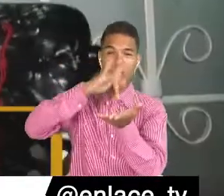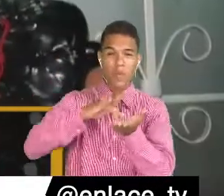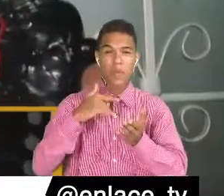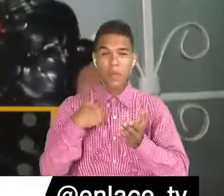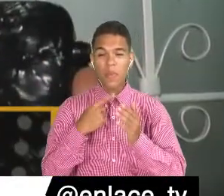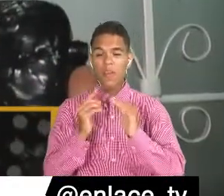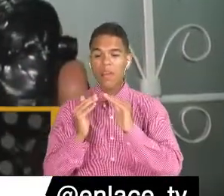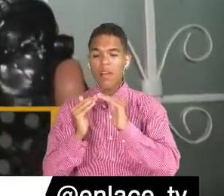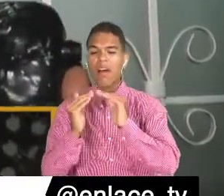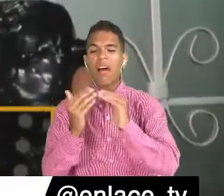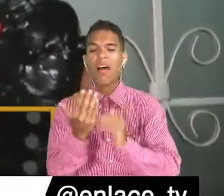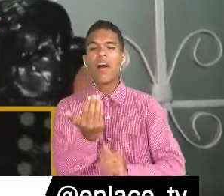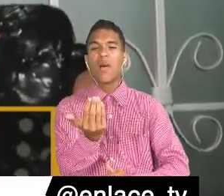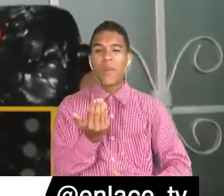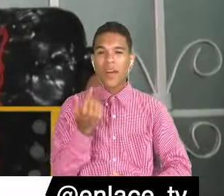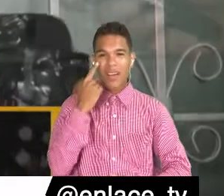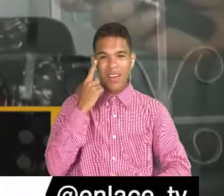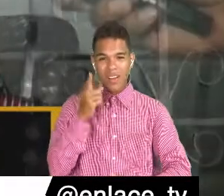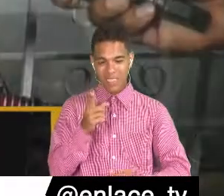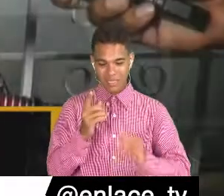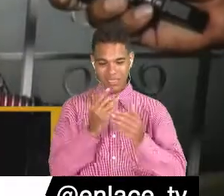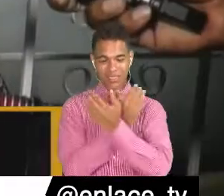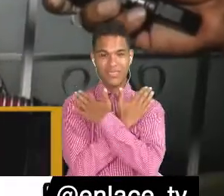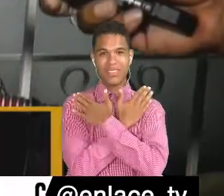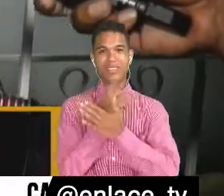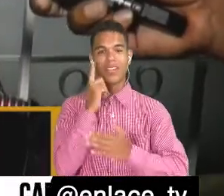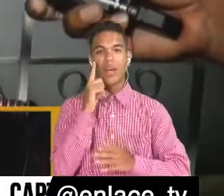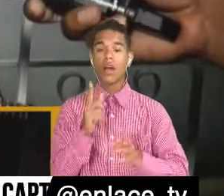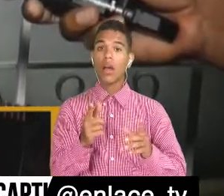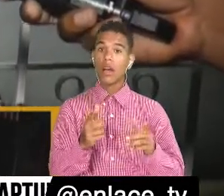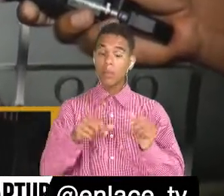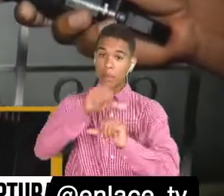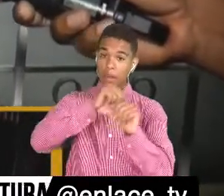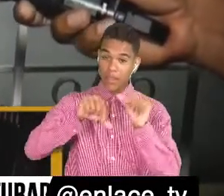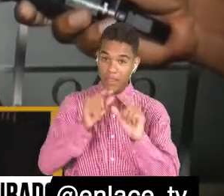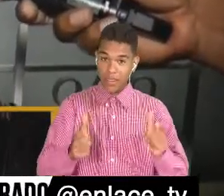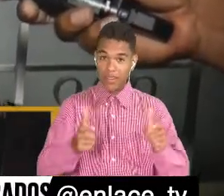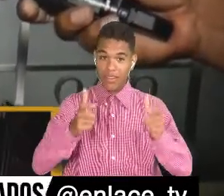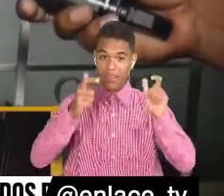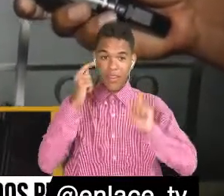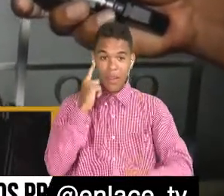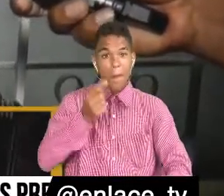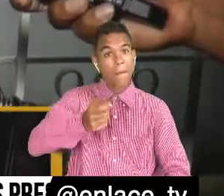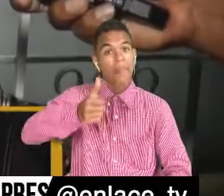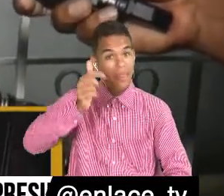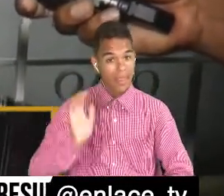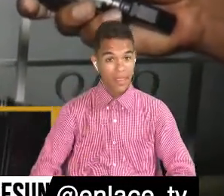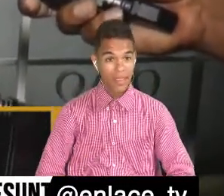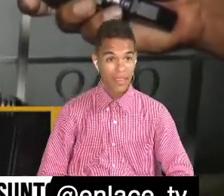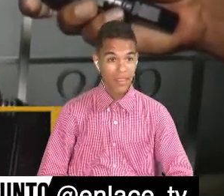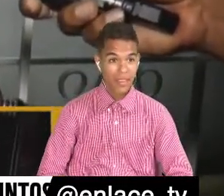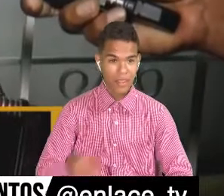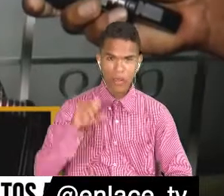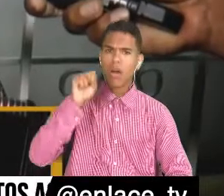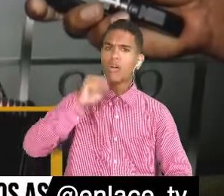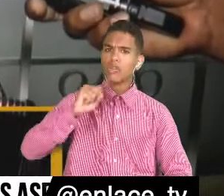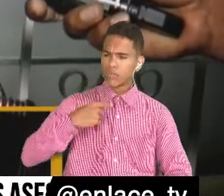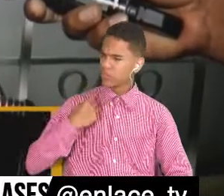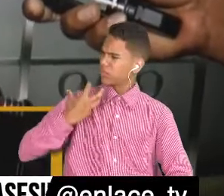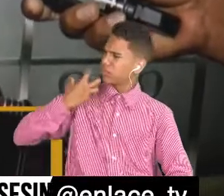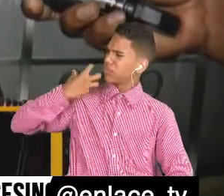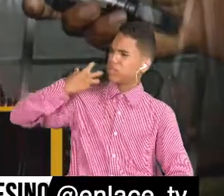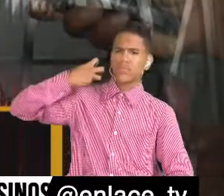antiguo cementerio, es decir, del Parque a la Vida. Cuando yo llegué, Barranca era un monte por aquí, por esta parte. Sí. Entonces, sí, señor, toqué